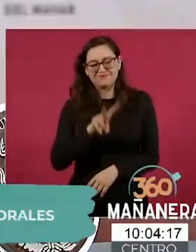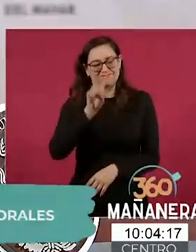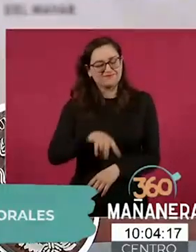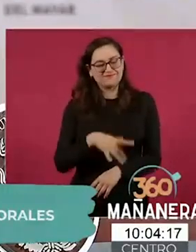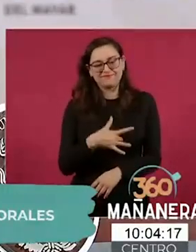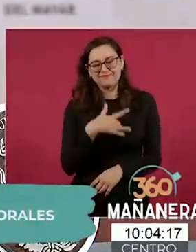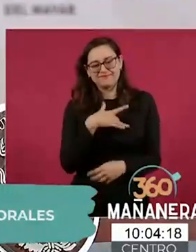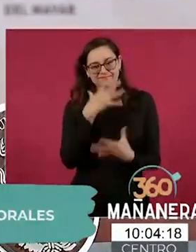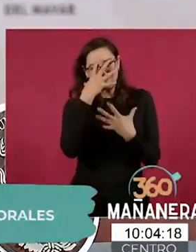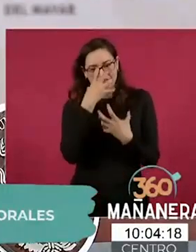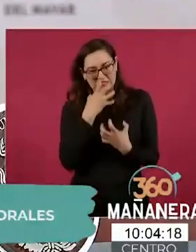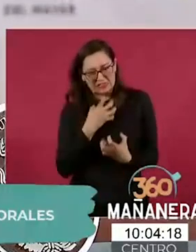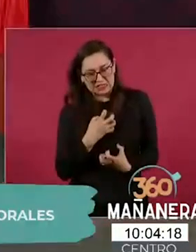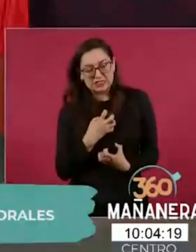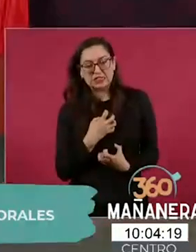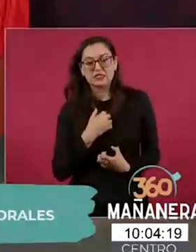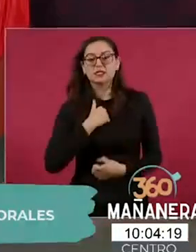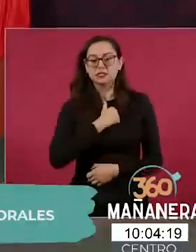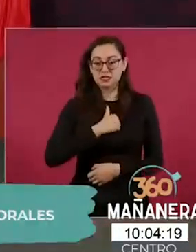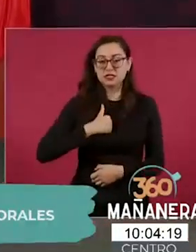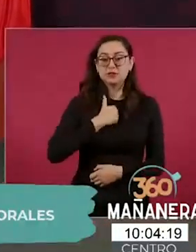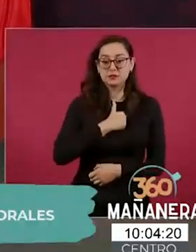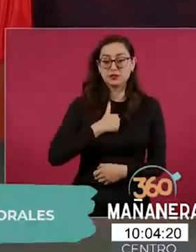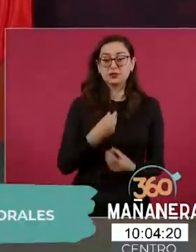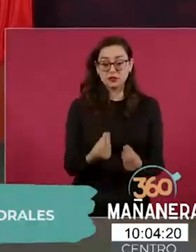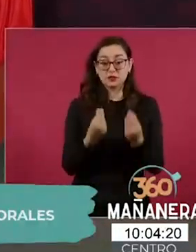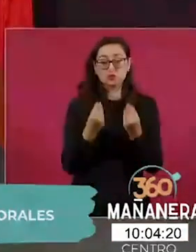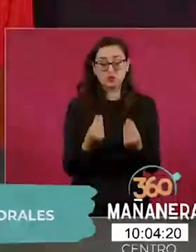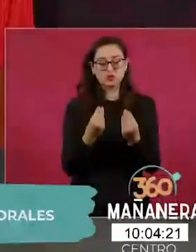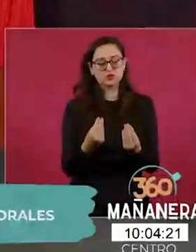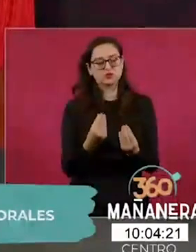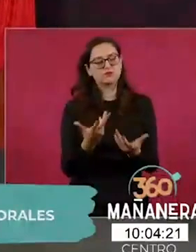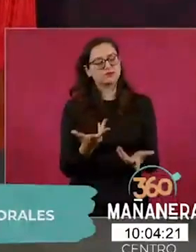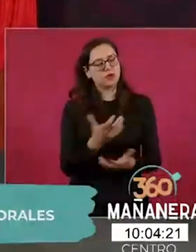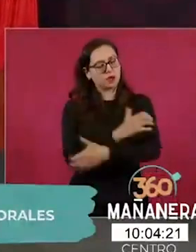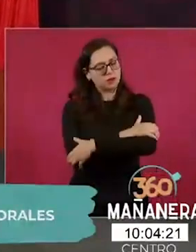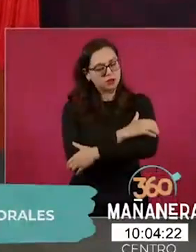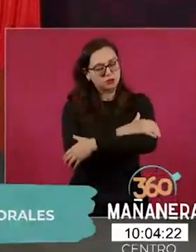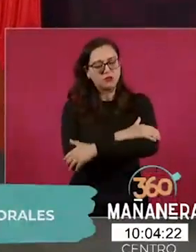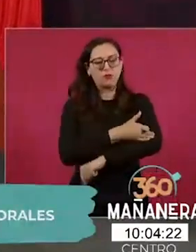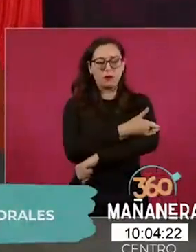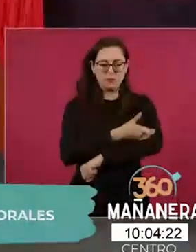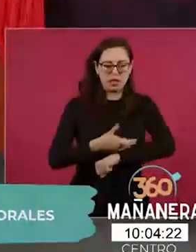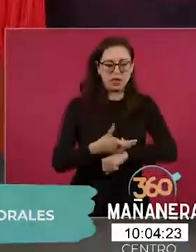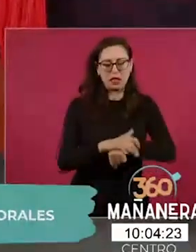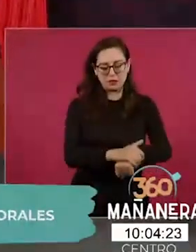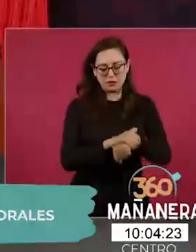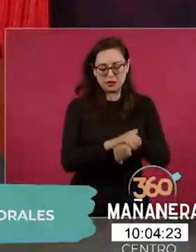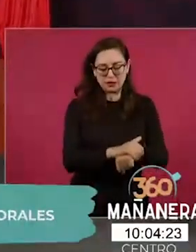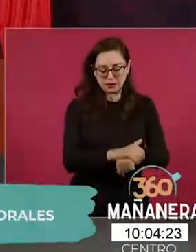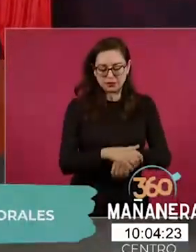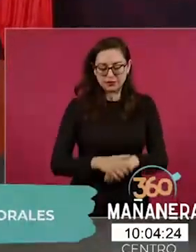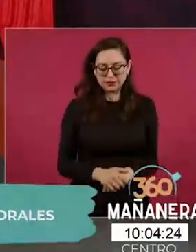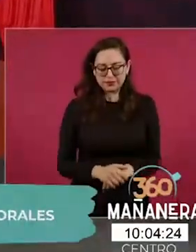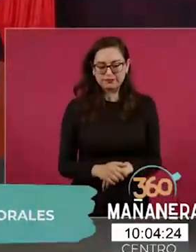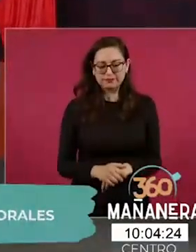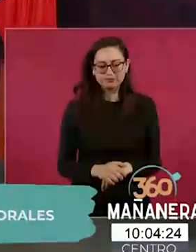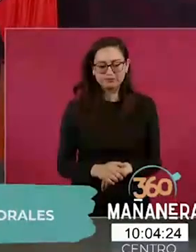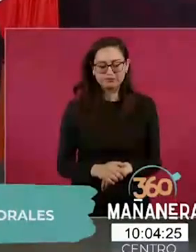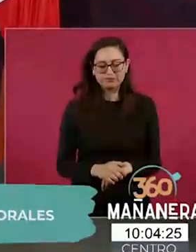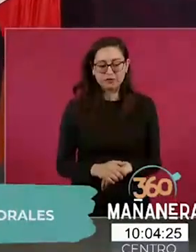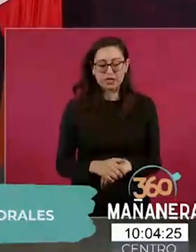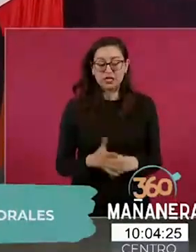sus amigos pues eh Ya no es el México de la